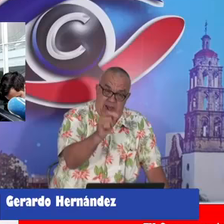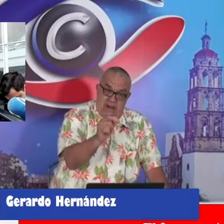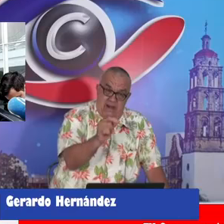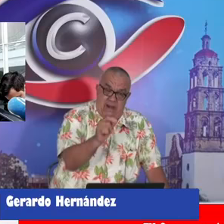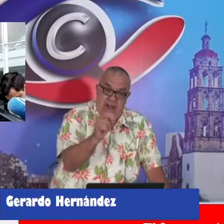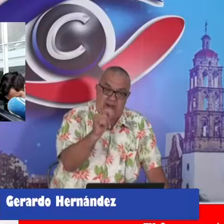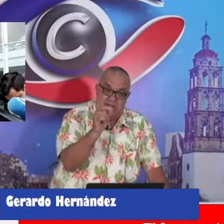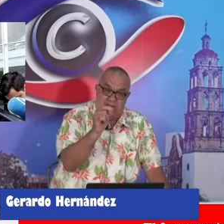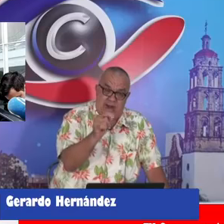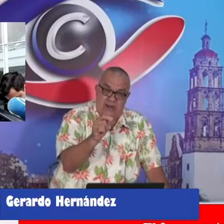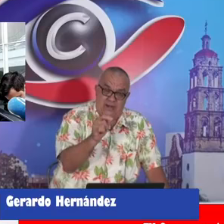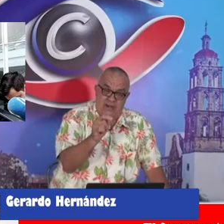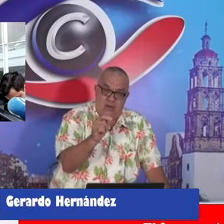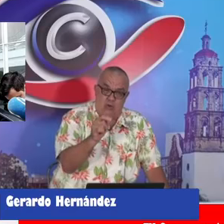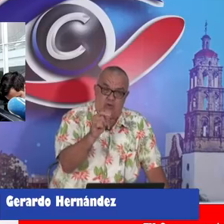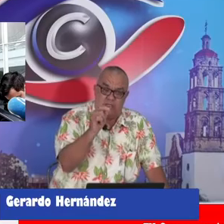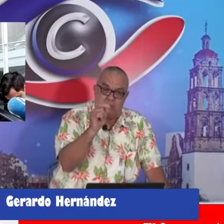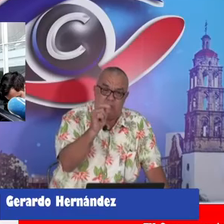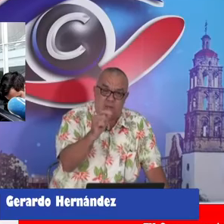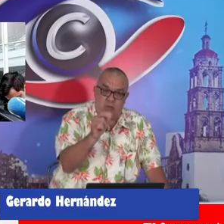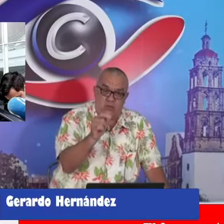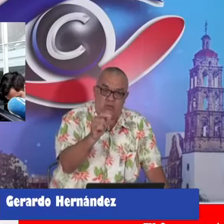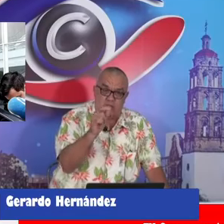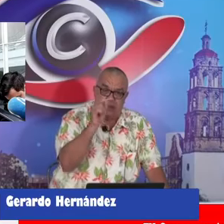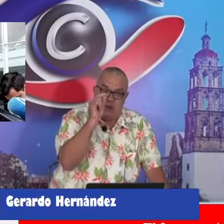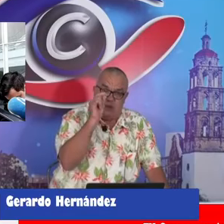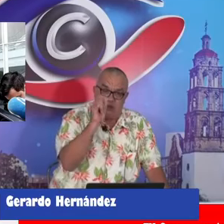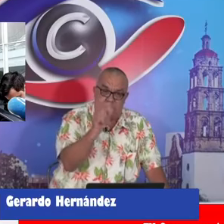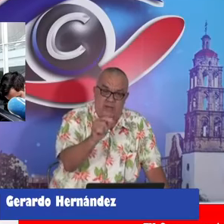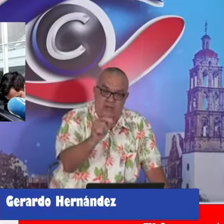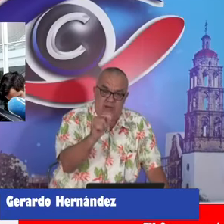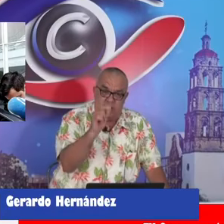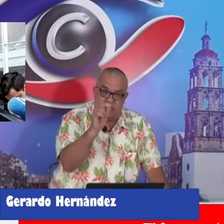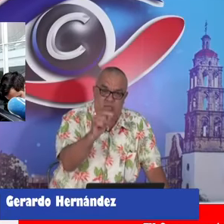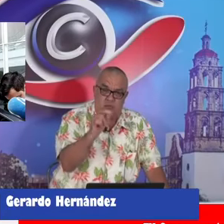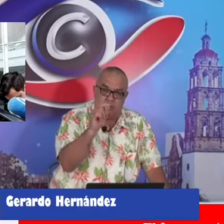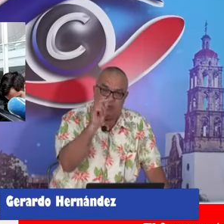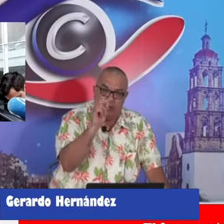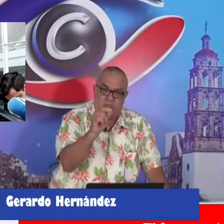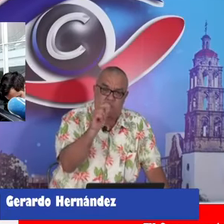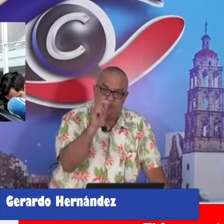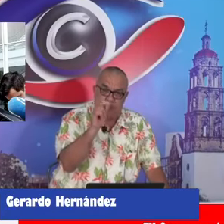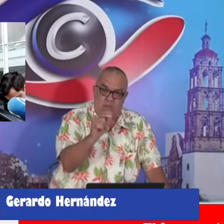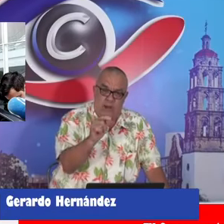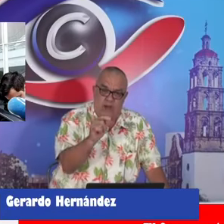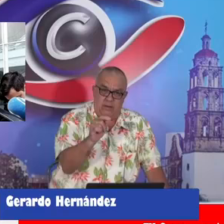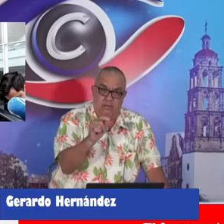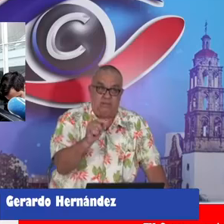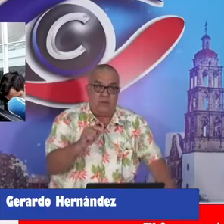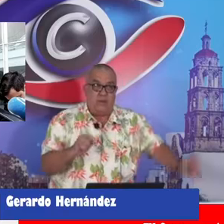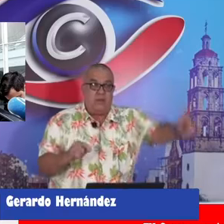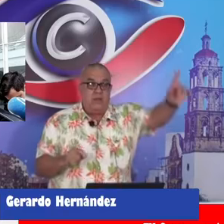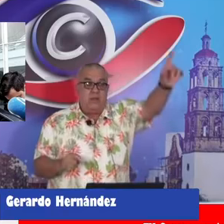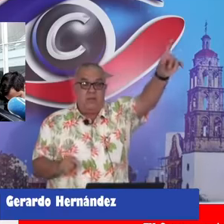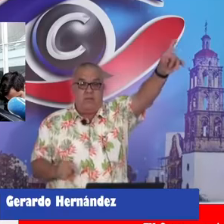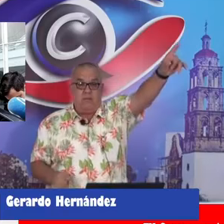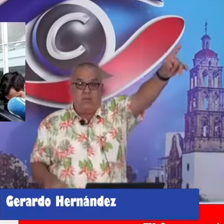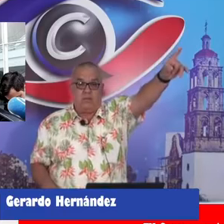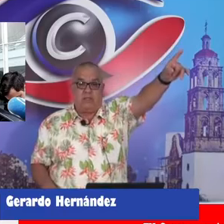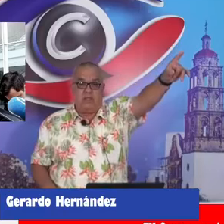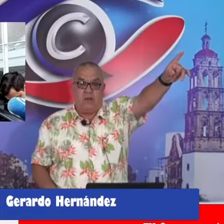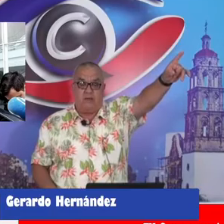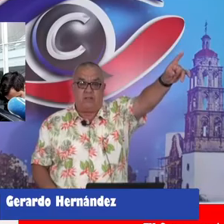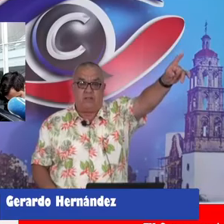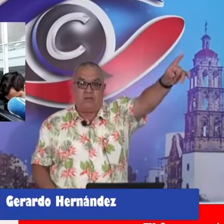a aclarar los desfalcos que usted hizo en su administración municipal.